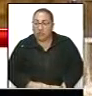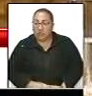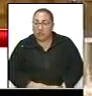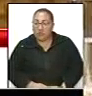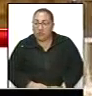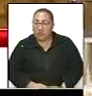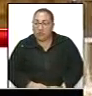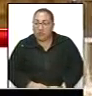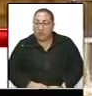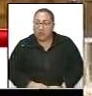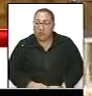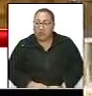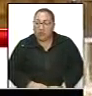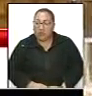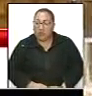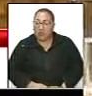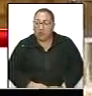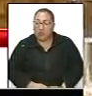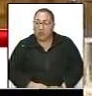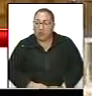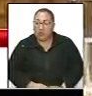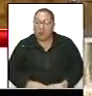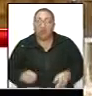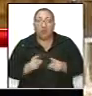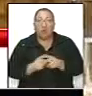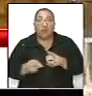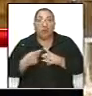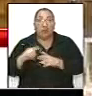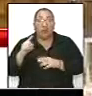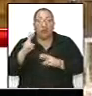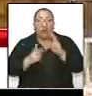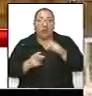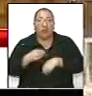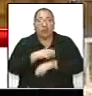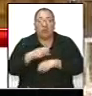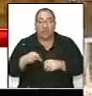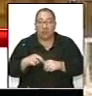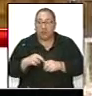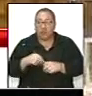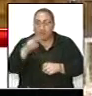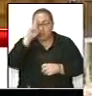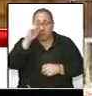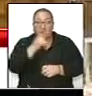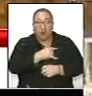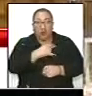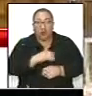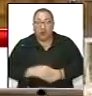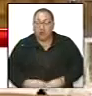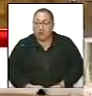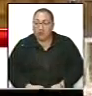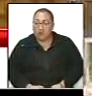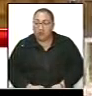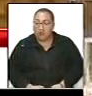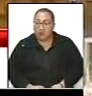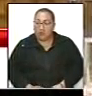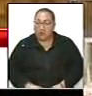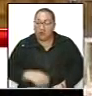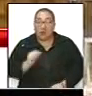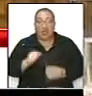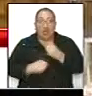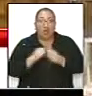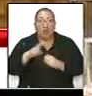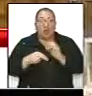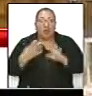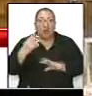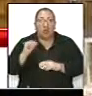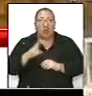que han aumentado también las publicaciones de artículos científicos de profesionales peruanos de universidades entre el año 2014 y el